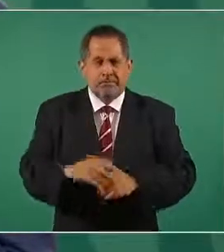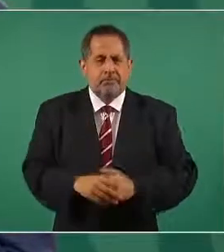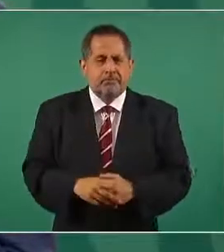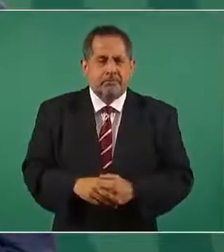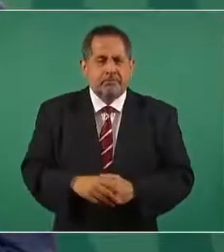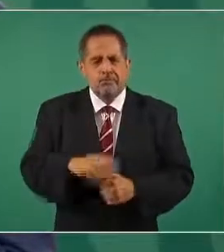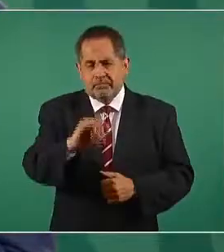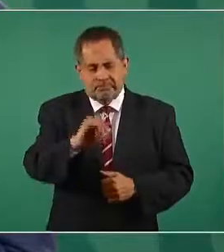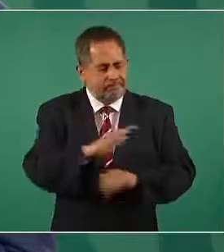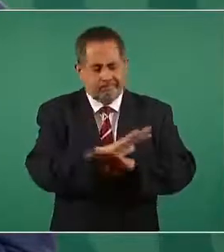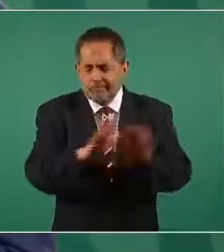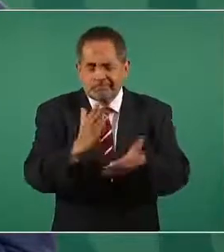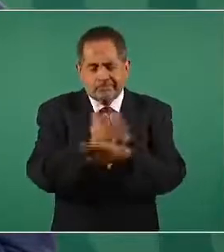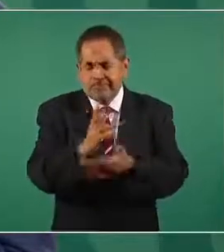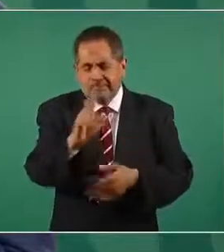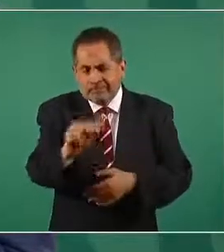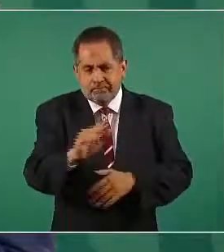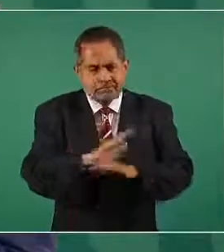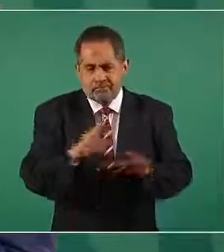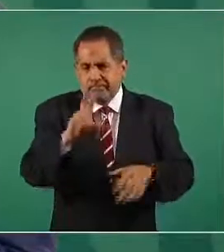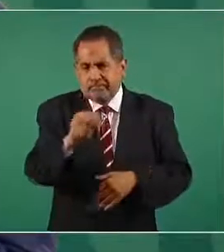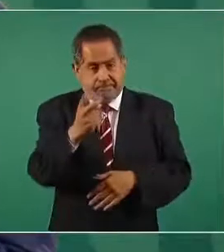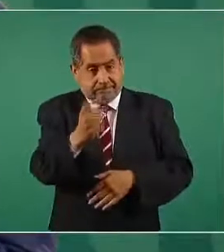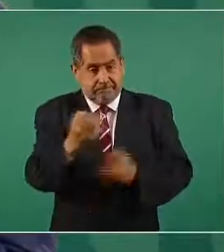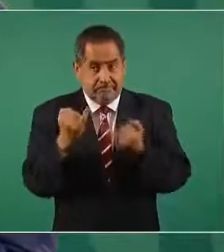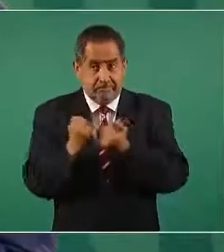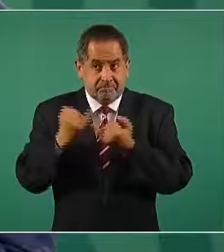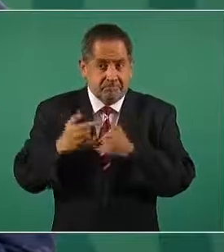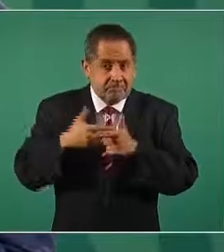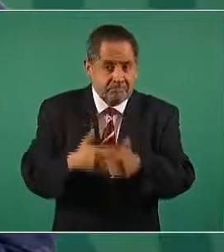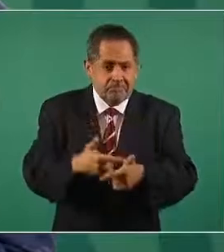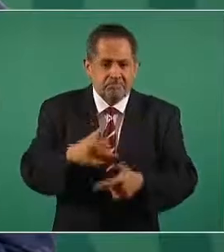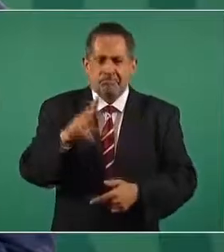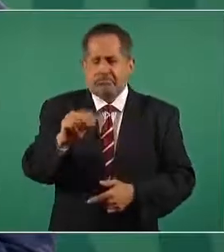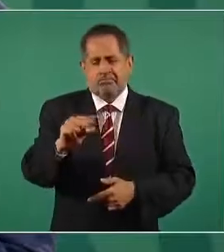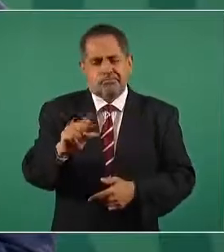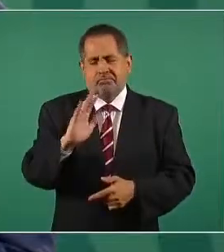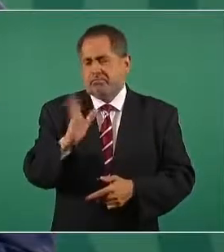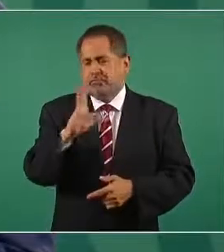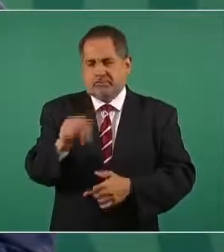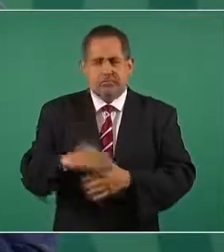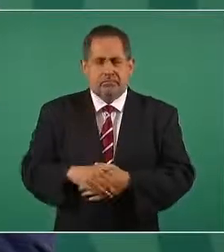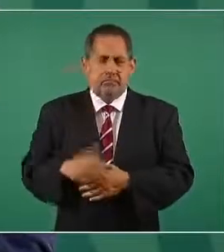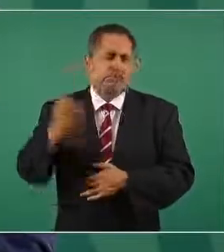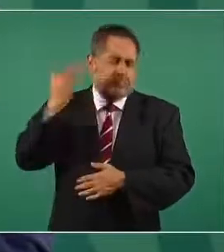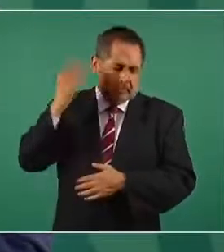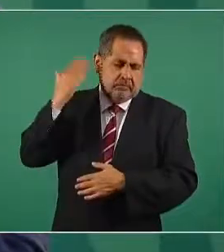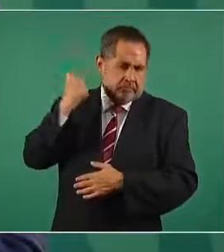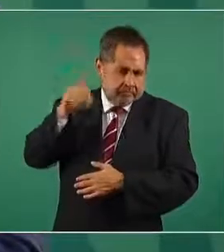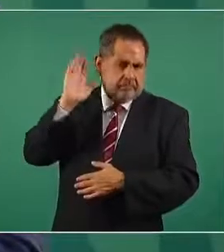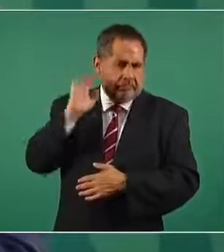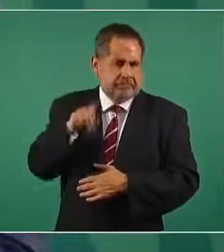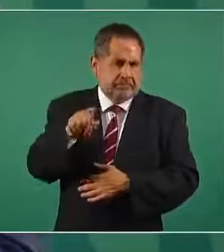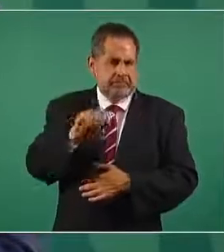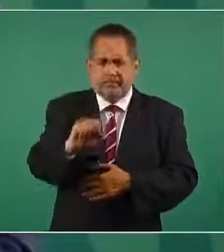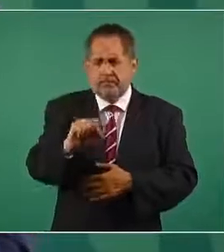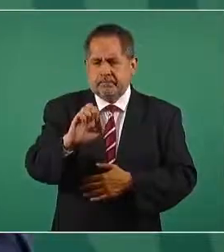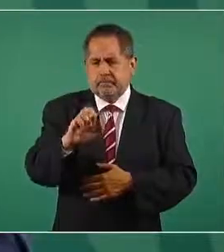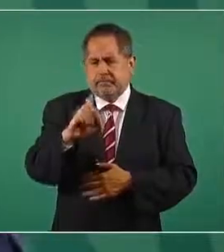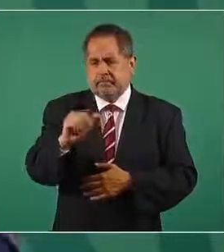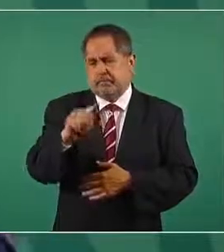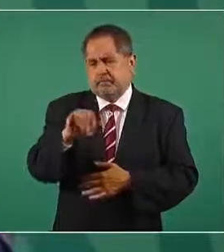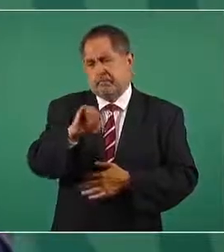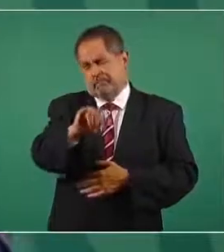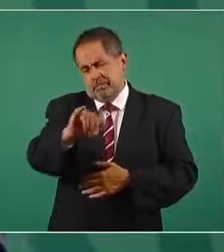juicios ante magistrados y jueces. Ya no es así en Sedato. Así era. No,